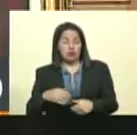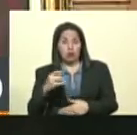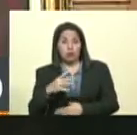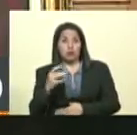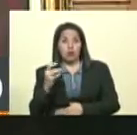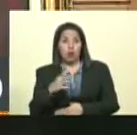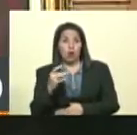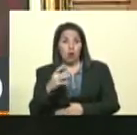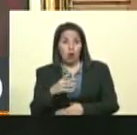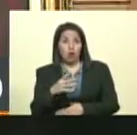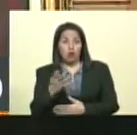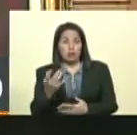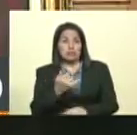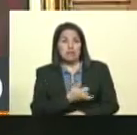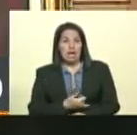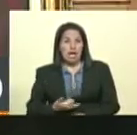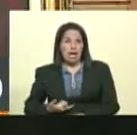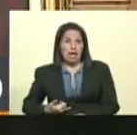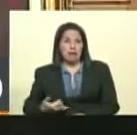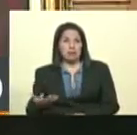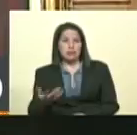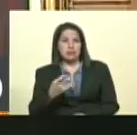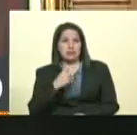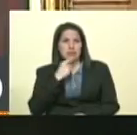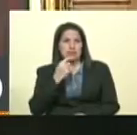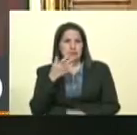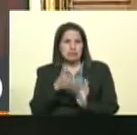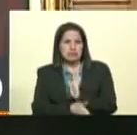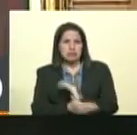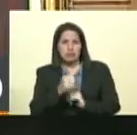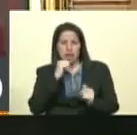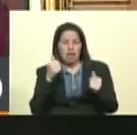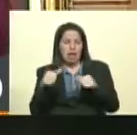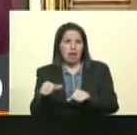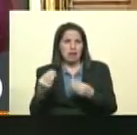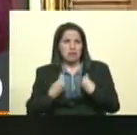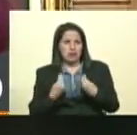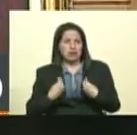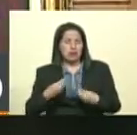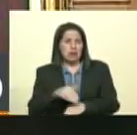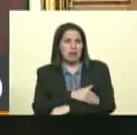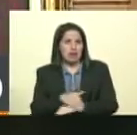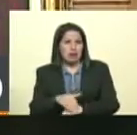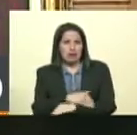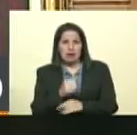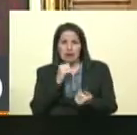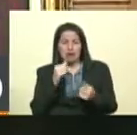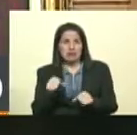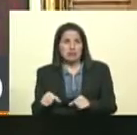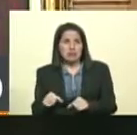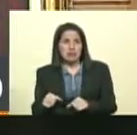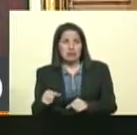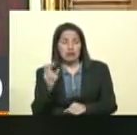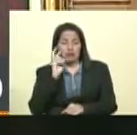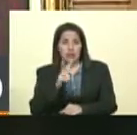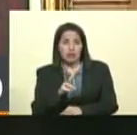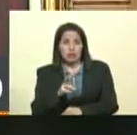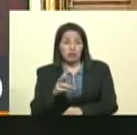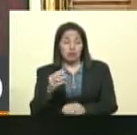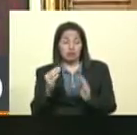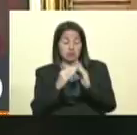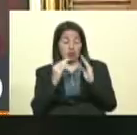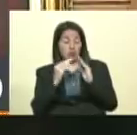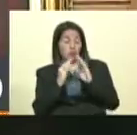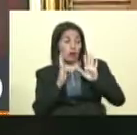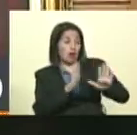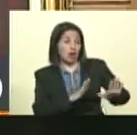hambre, el pasar trabajo, el pasar roncha en la calle, pues, venimos desde esa escuela. Nosotros no venimos de Harvard, de